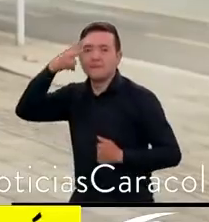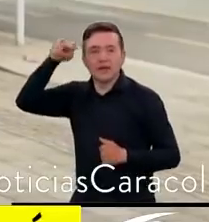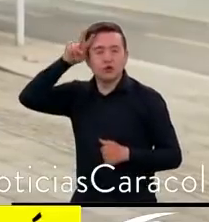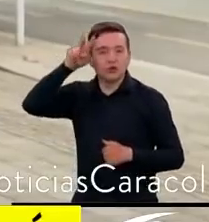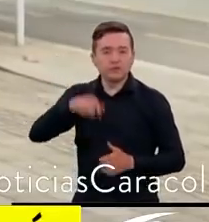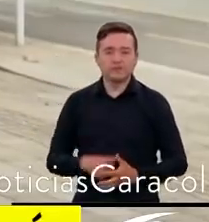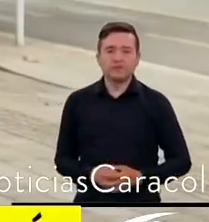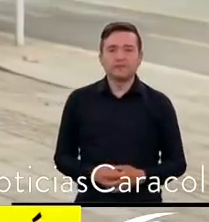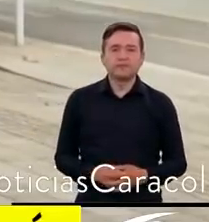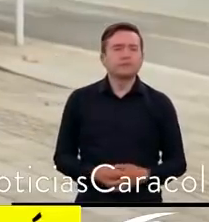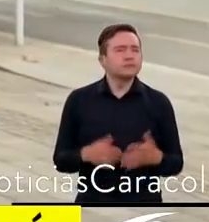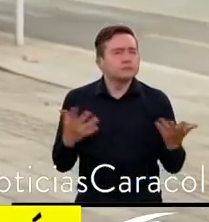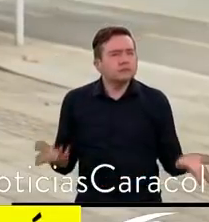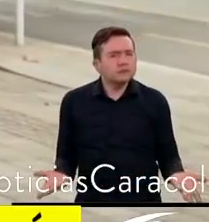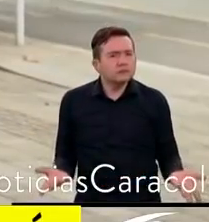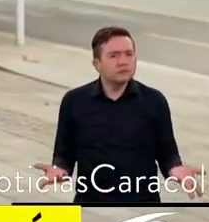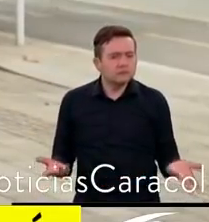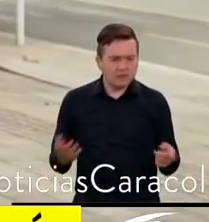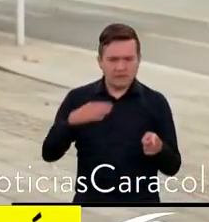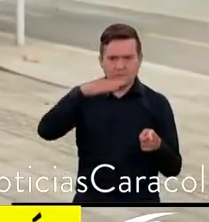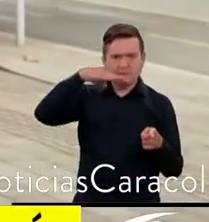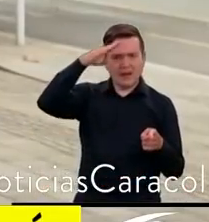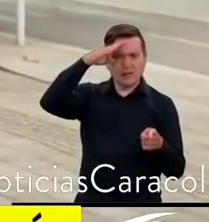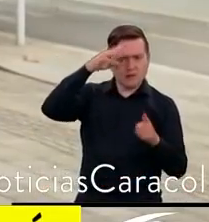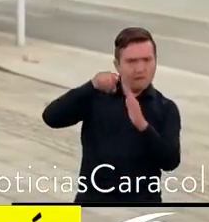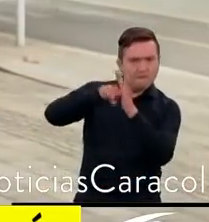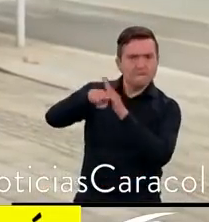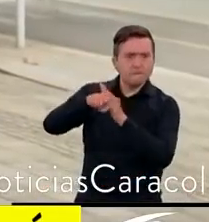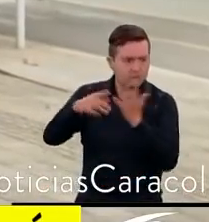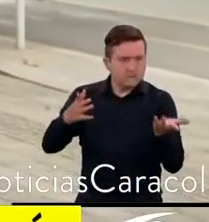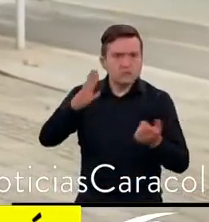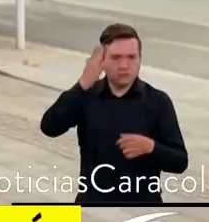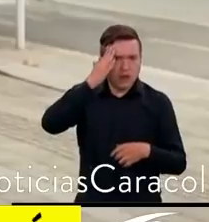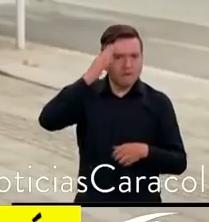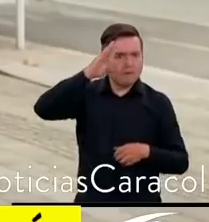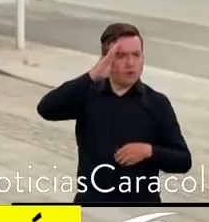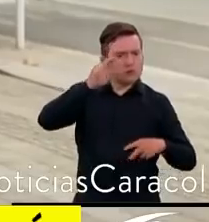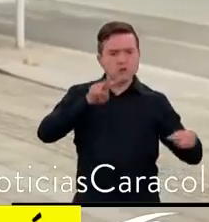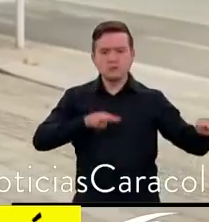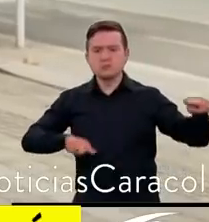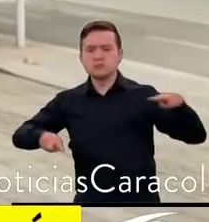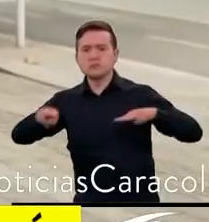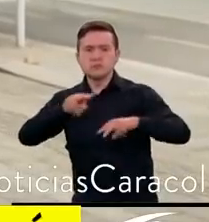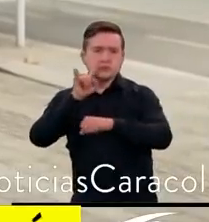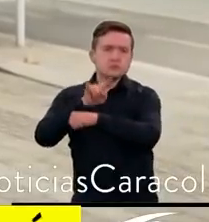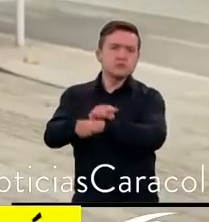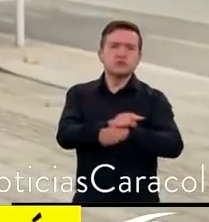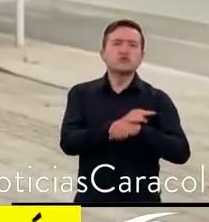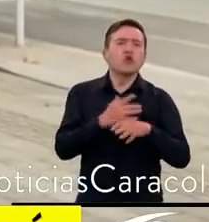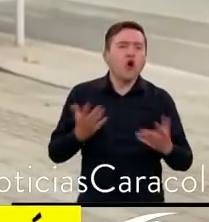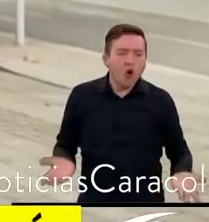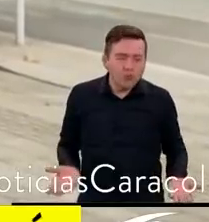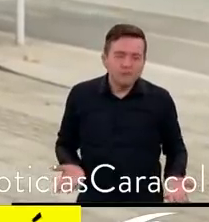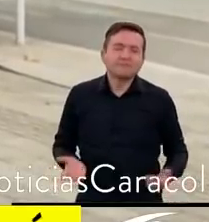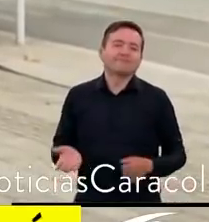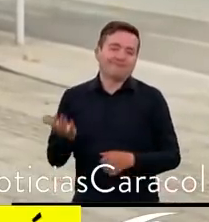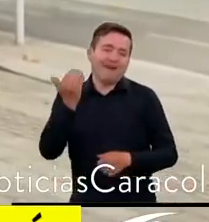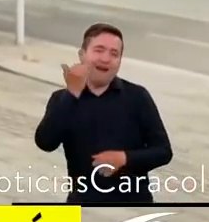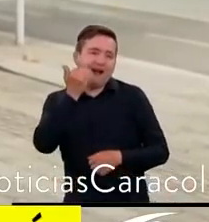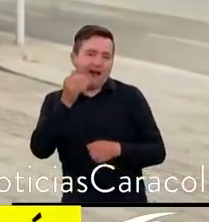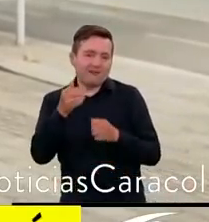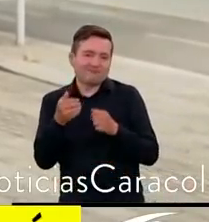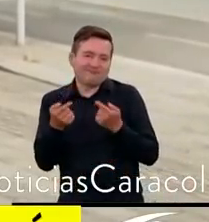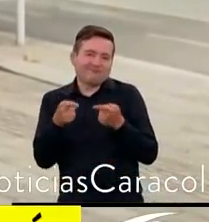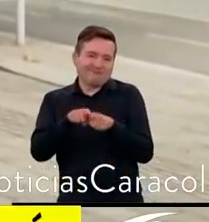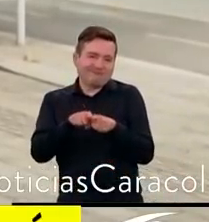Pero ¿cómo salió de la ciudad de Medellín si estaban las autoridades tras la pista de este hombre? Pues su compañera sentimental ayudó a escaparlo en